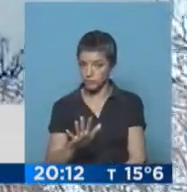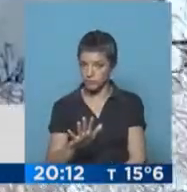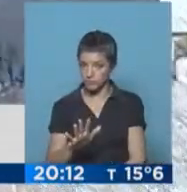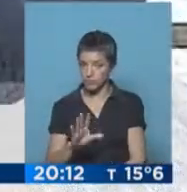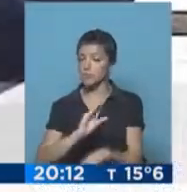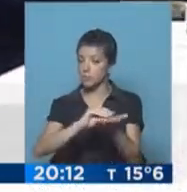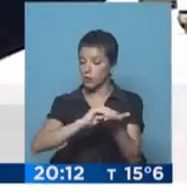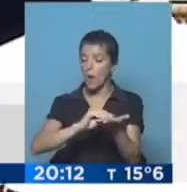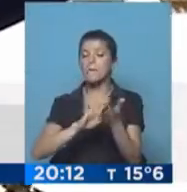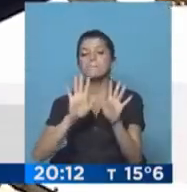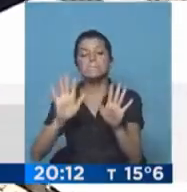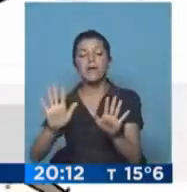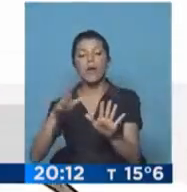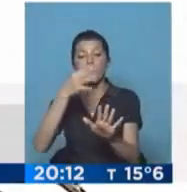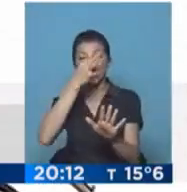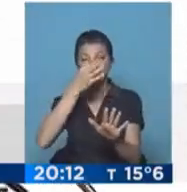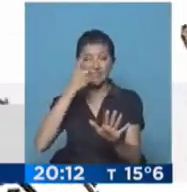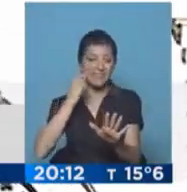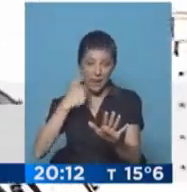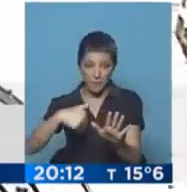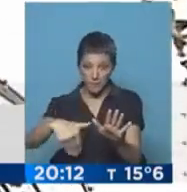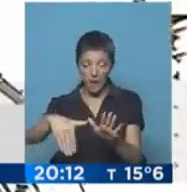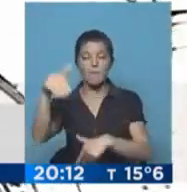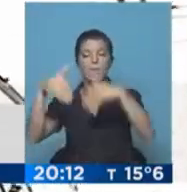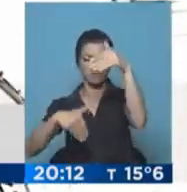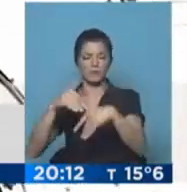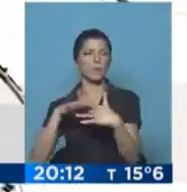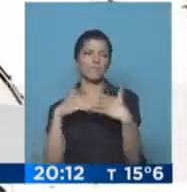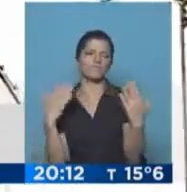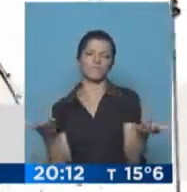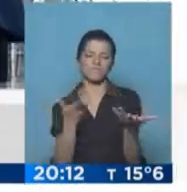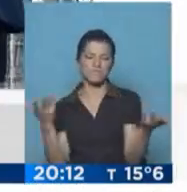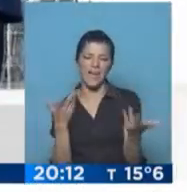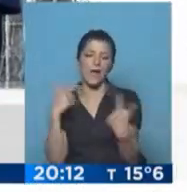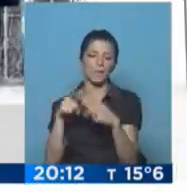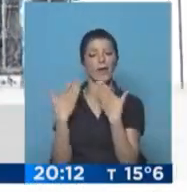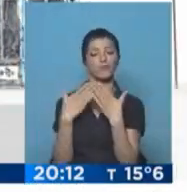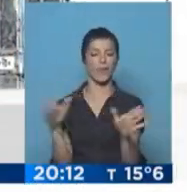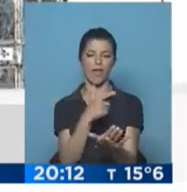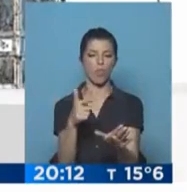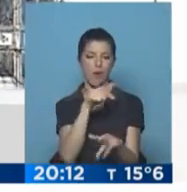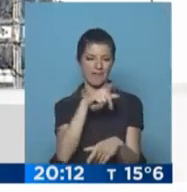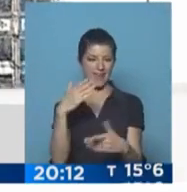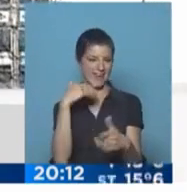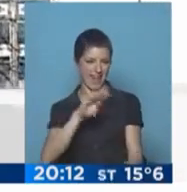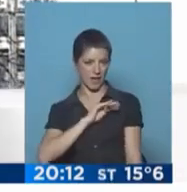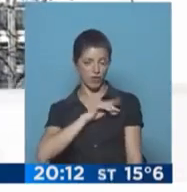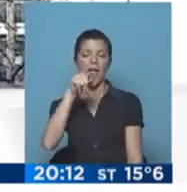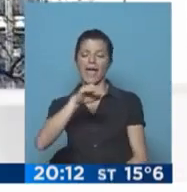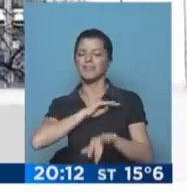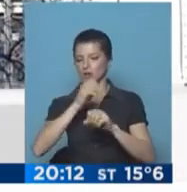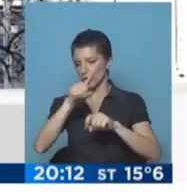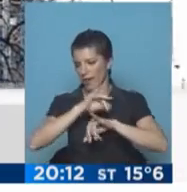Pero estamos a 20 días de las elecciones, o sea, no hay ingenuidad en este acto. Es un acto de campaña, un